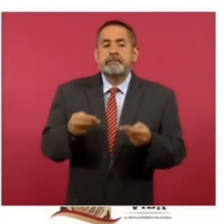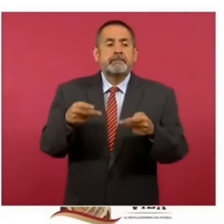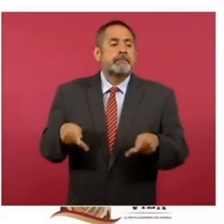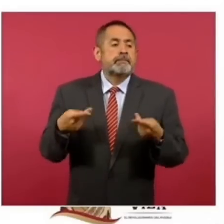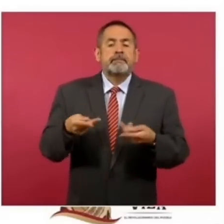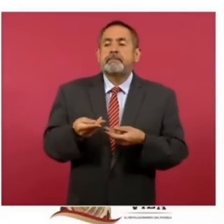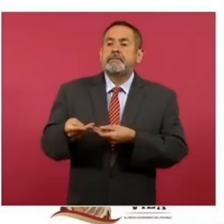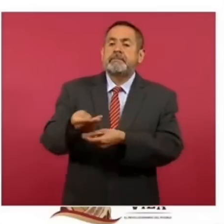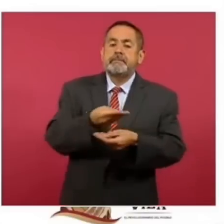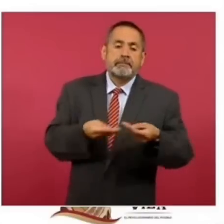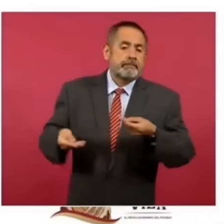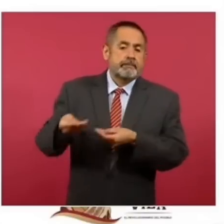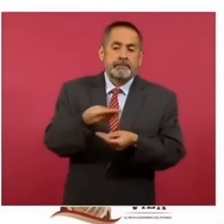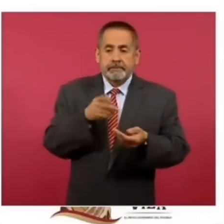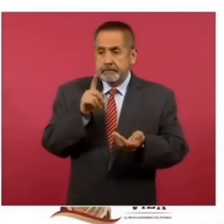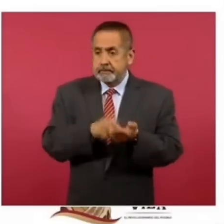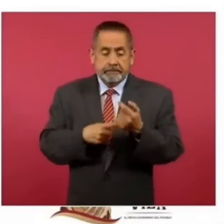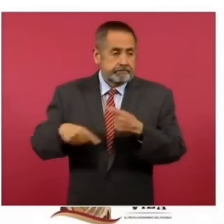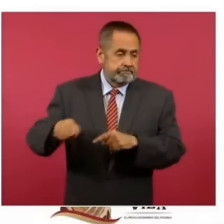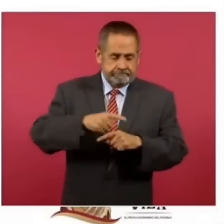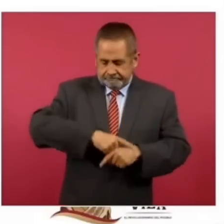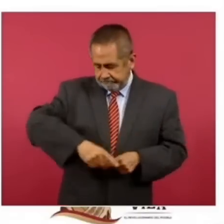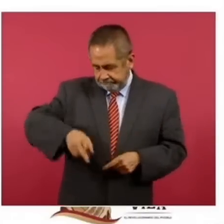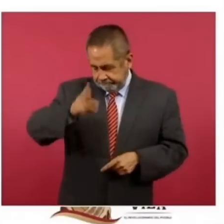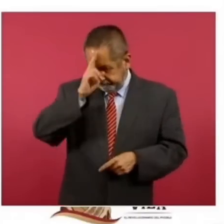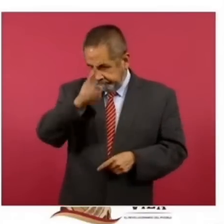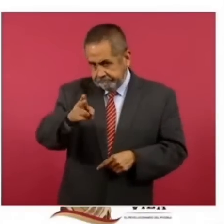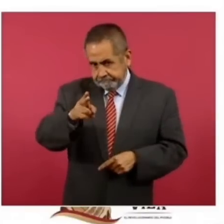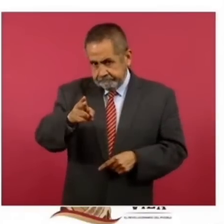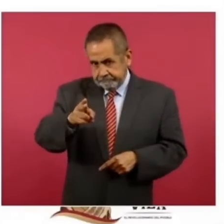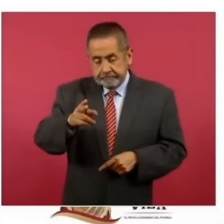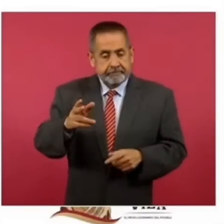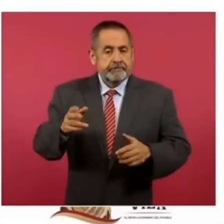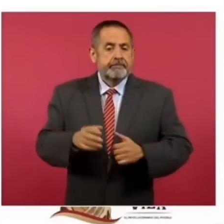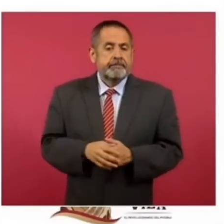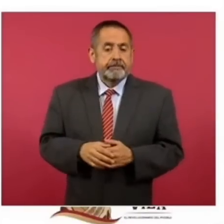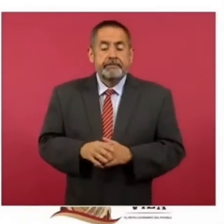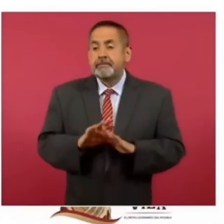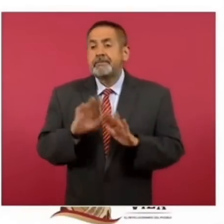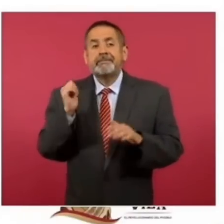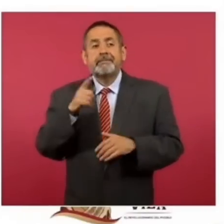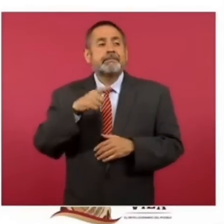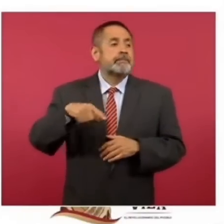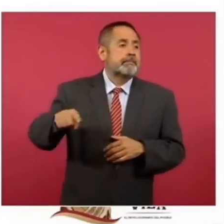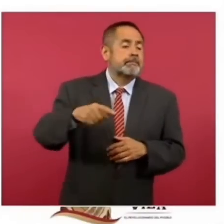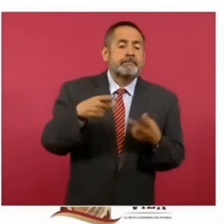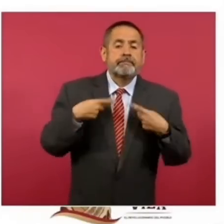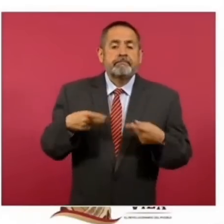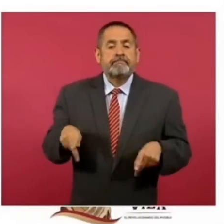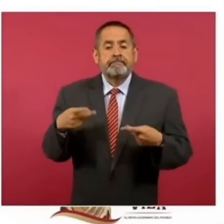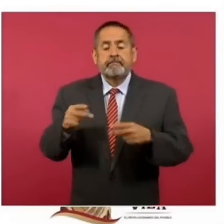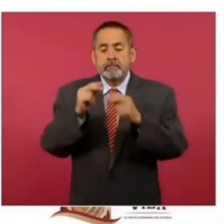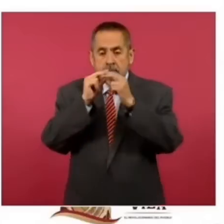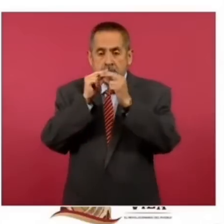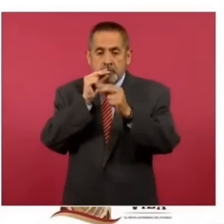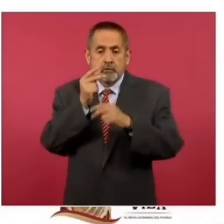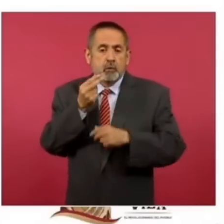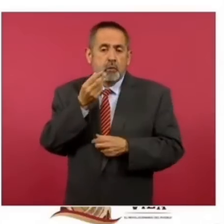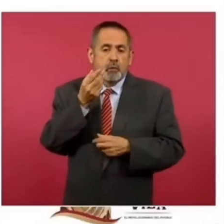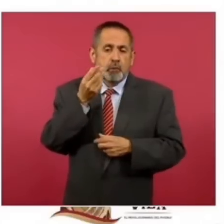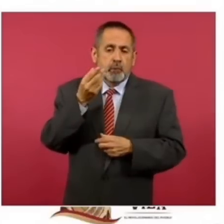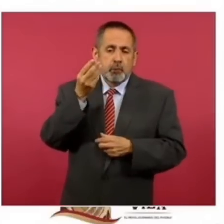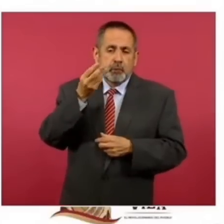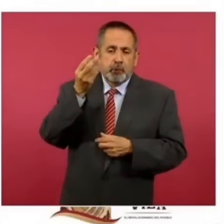comerciales y comercialización de estos productos. Por tanto, toda persona que esté vendiendo cigarrillos